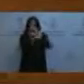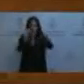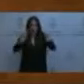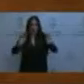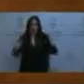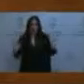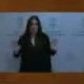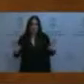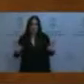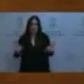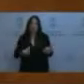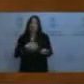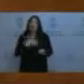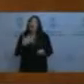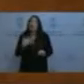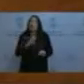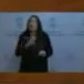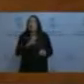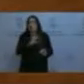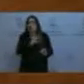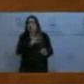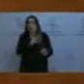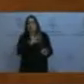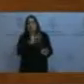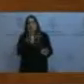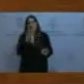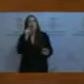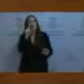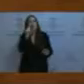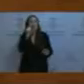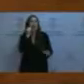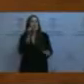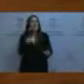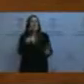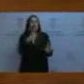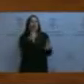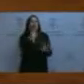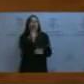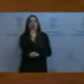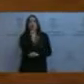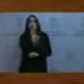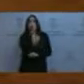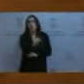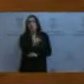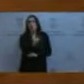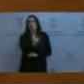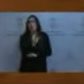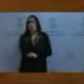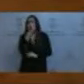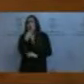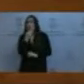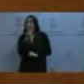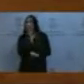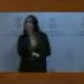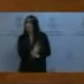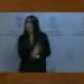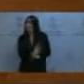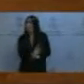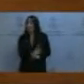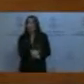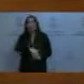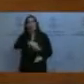Probablemente el señor Javier Fernández pasará palabra y su portavoz nos